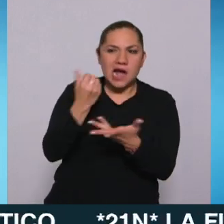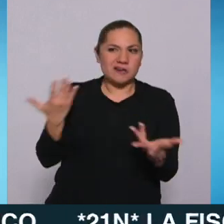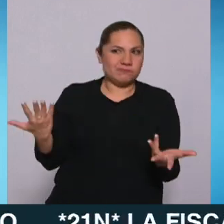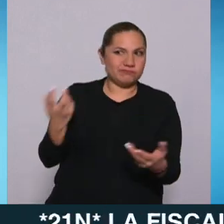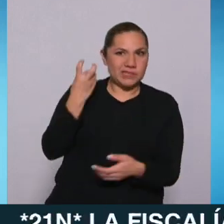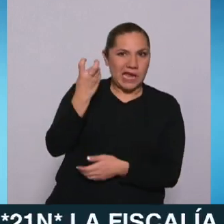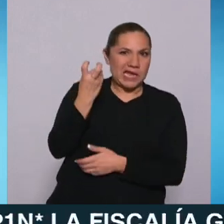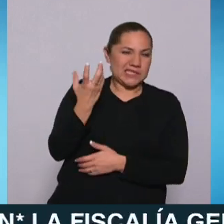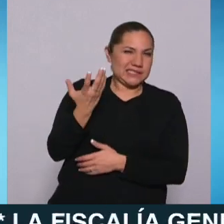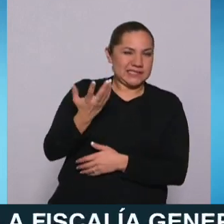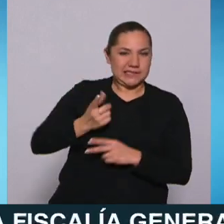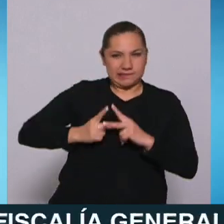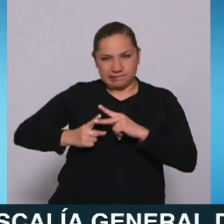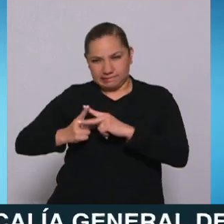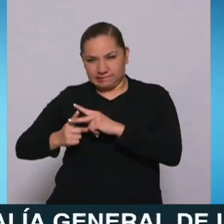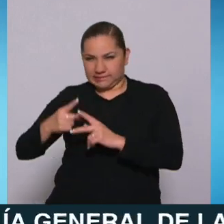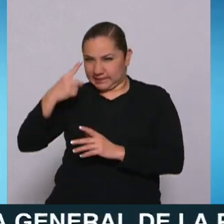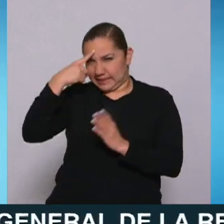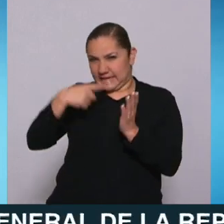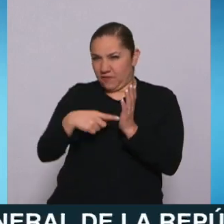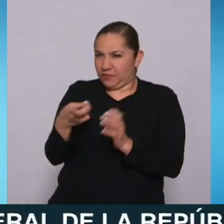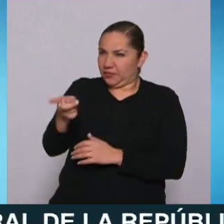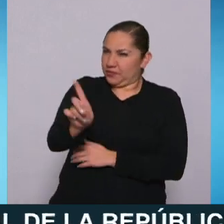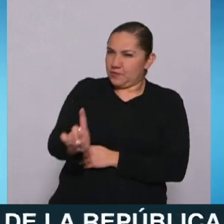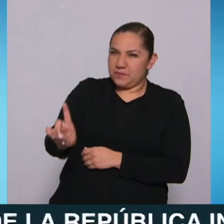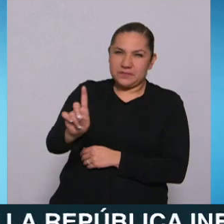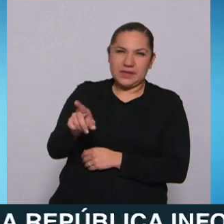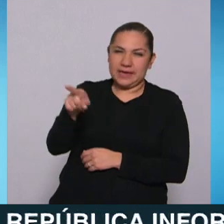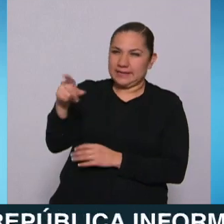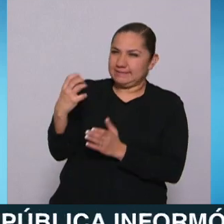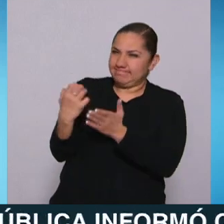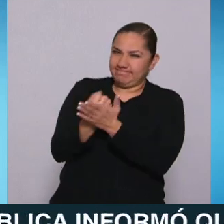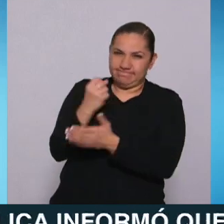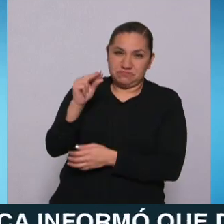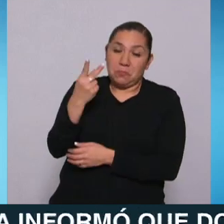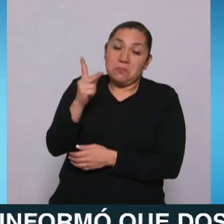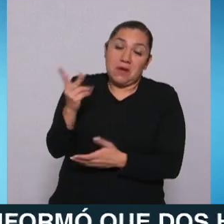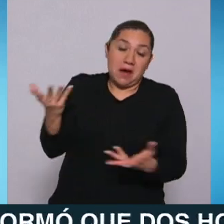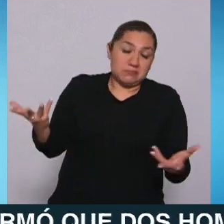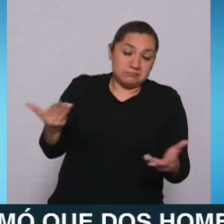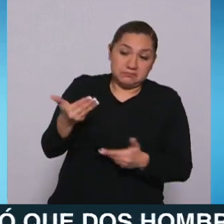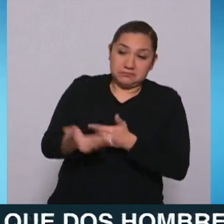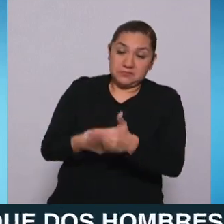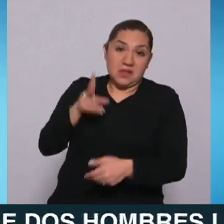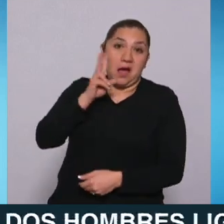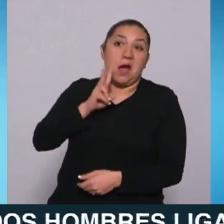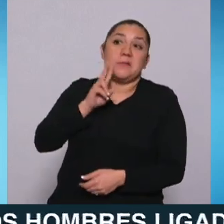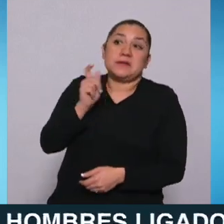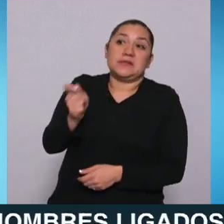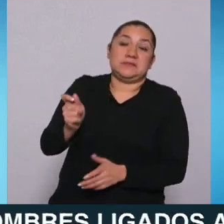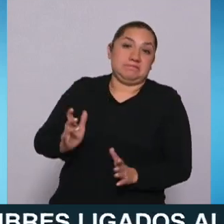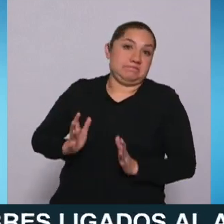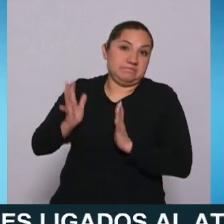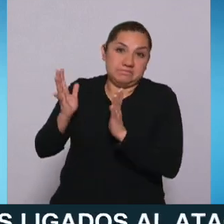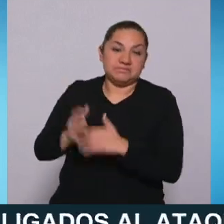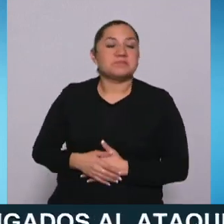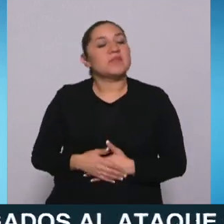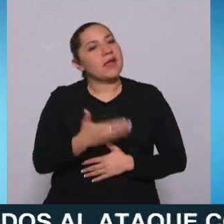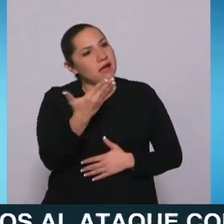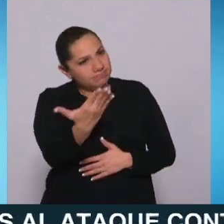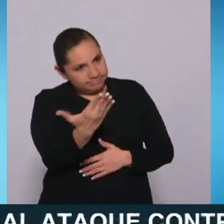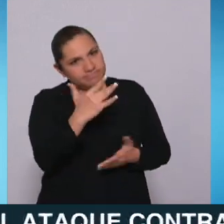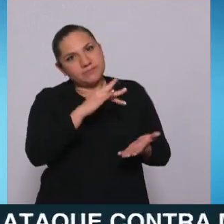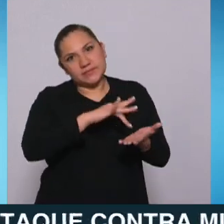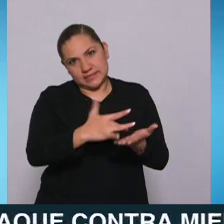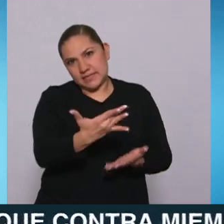este domingo, con sus debidas excepciones y probablemente sorpresas, por supuesto. Así es, Leti, Axel, y muy importante, y